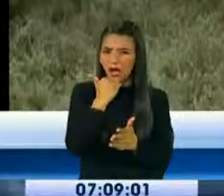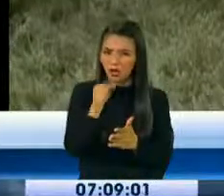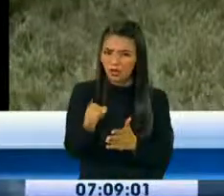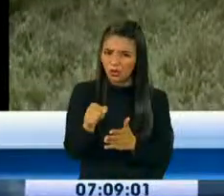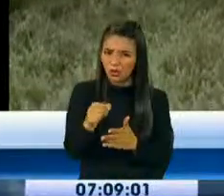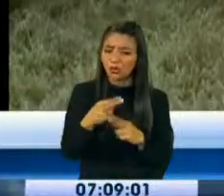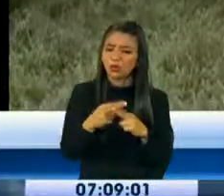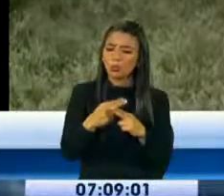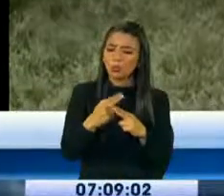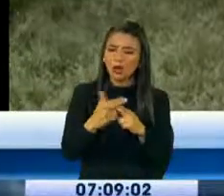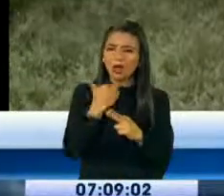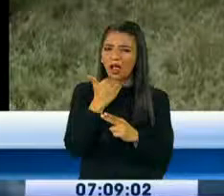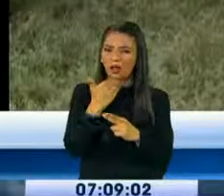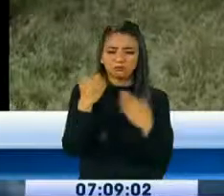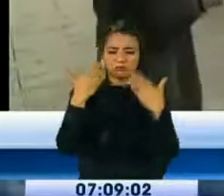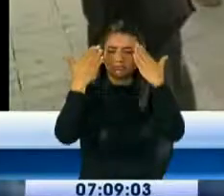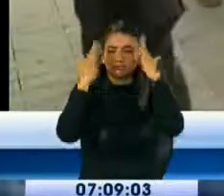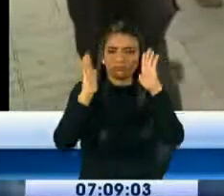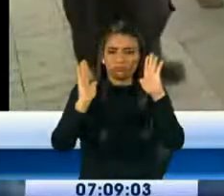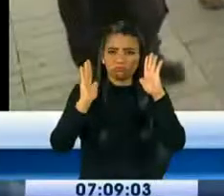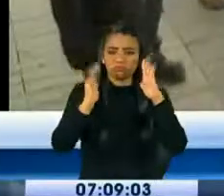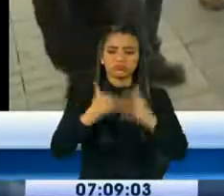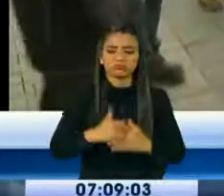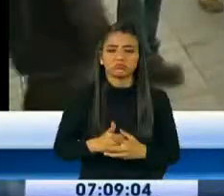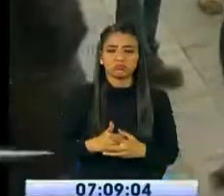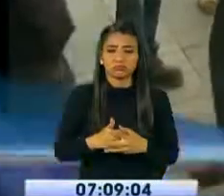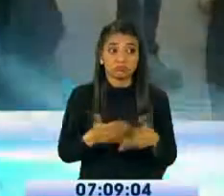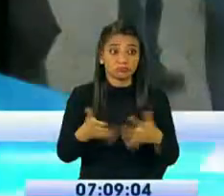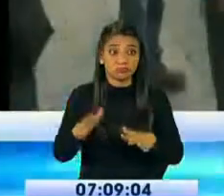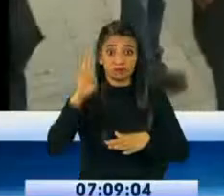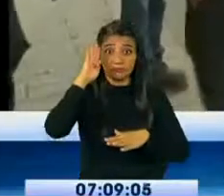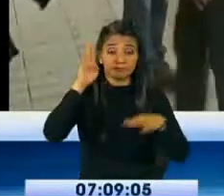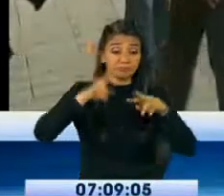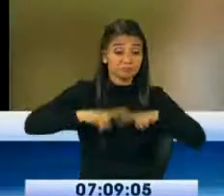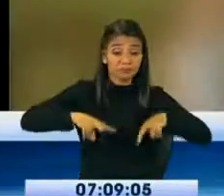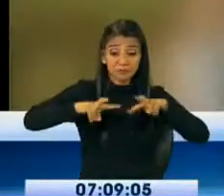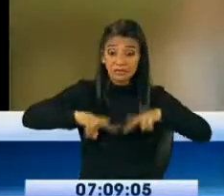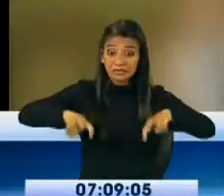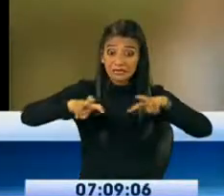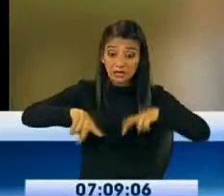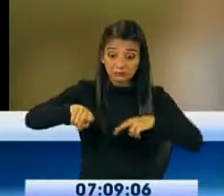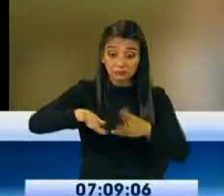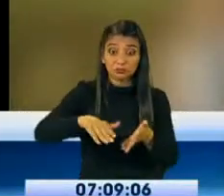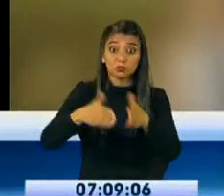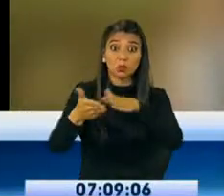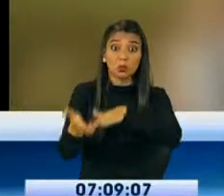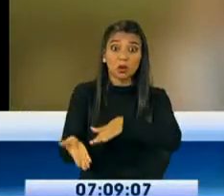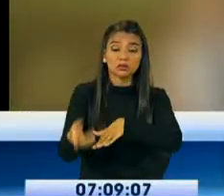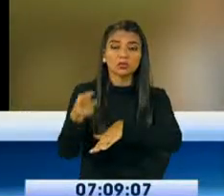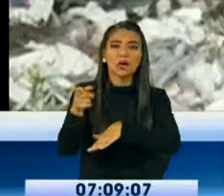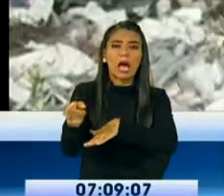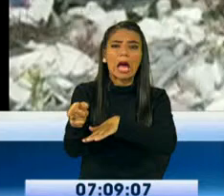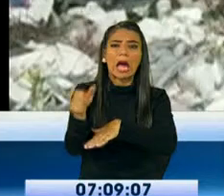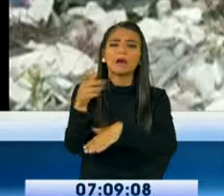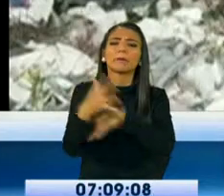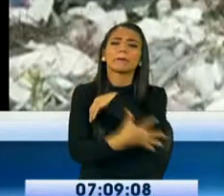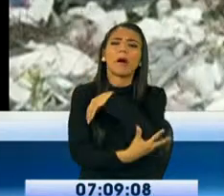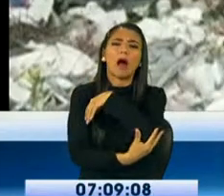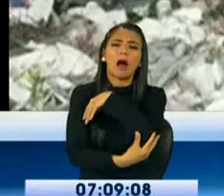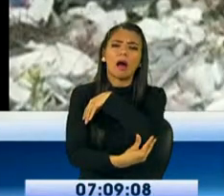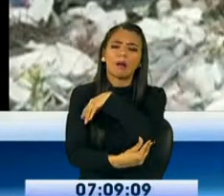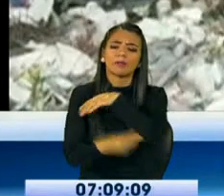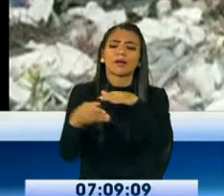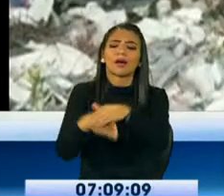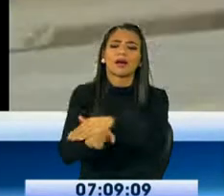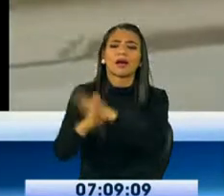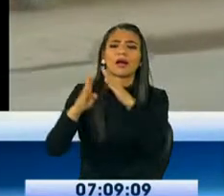indicios de la identificación del ciudadano. Según las primeras investigaciones policiales, el fallecido era indigente y habitaba en el